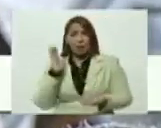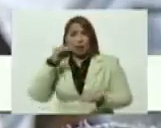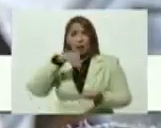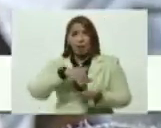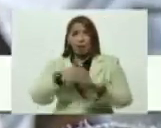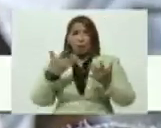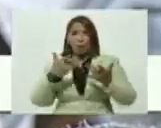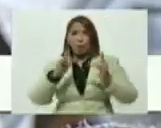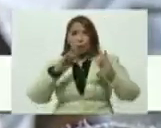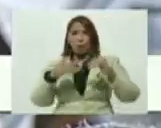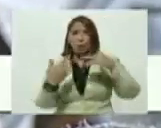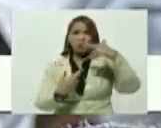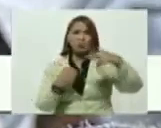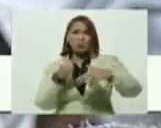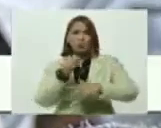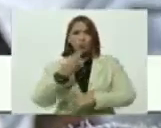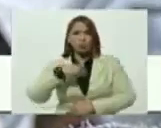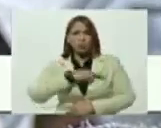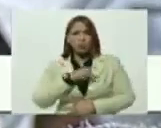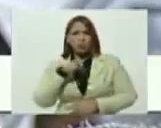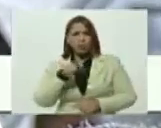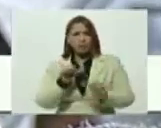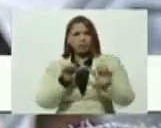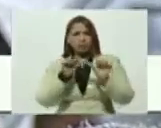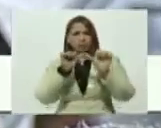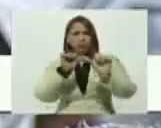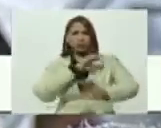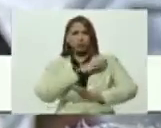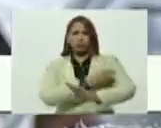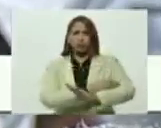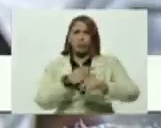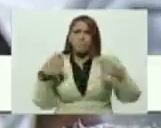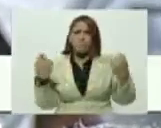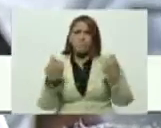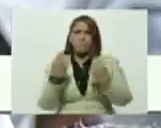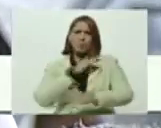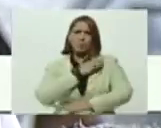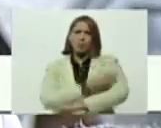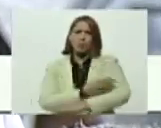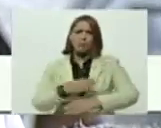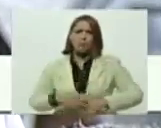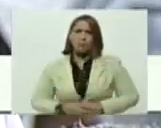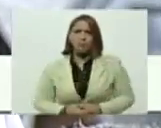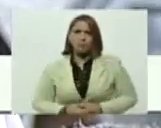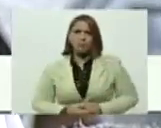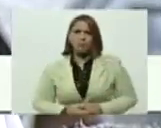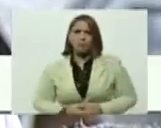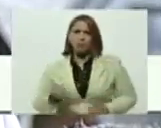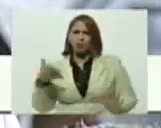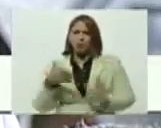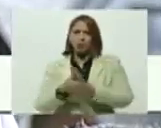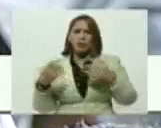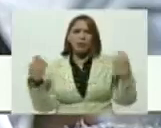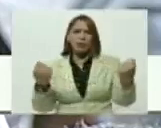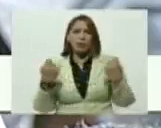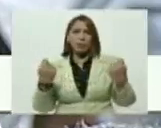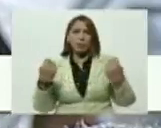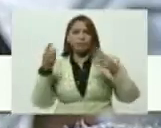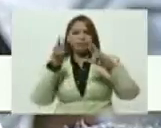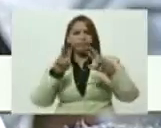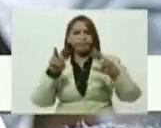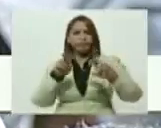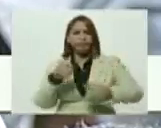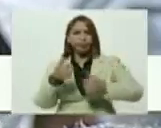revolución, nosotros desde ahí seguimos fortaleciendo al poder popular. En este momento, con relación a la campaña, presidente, revisando